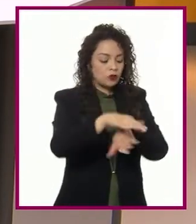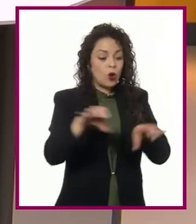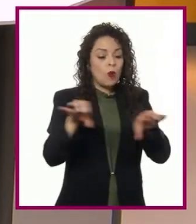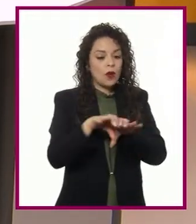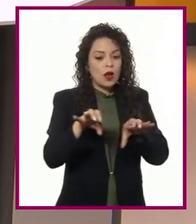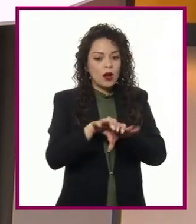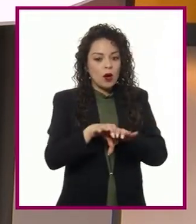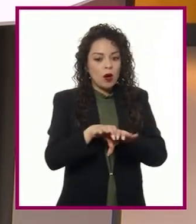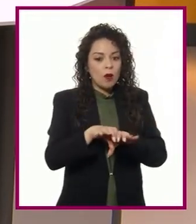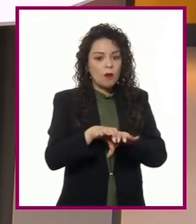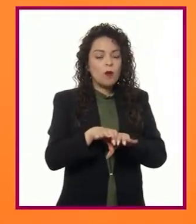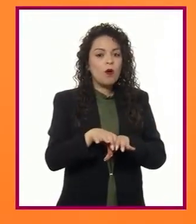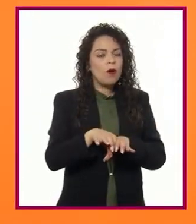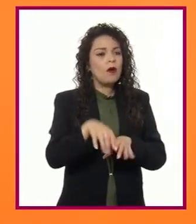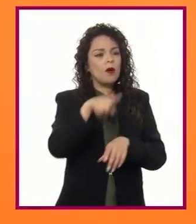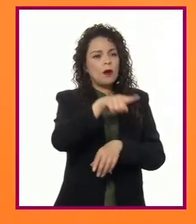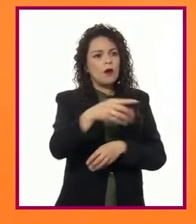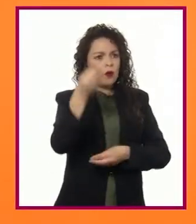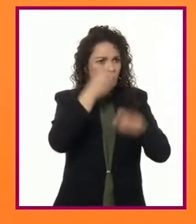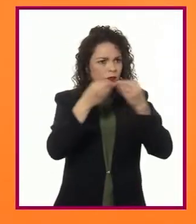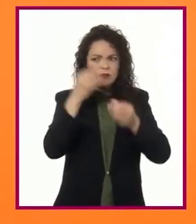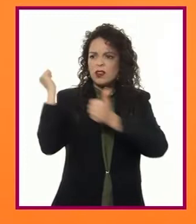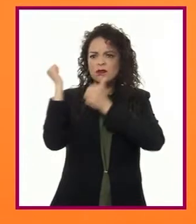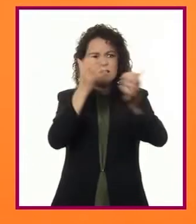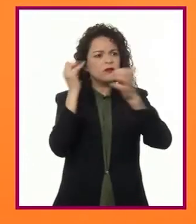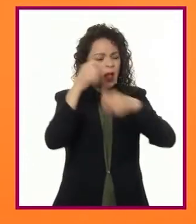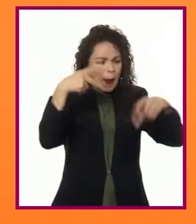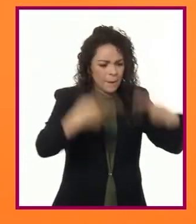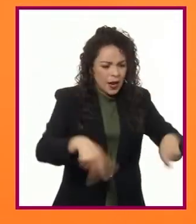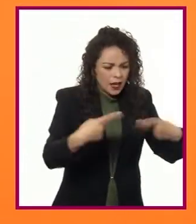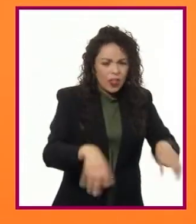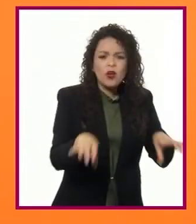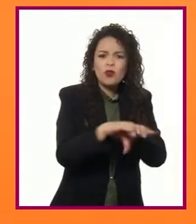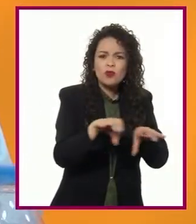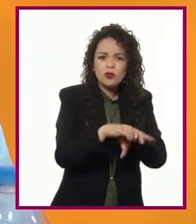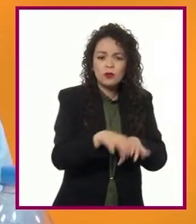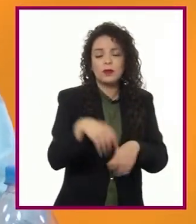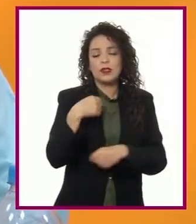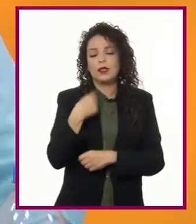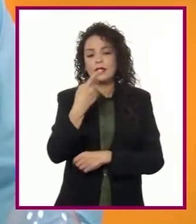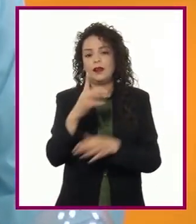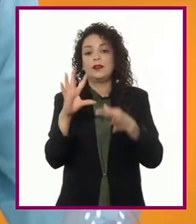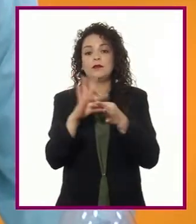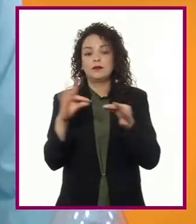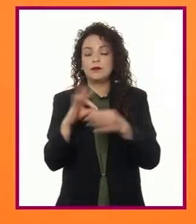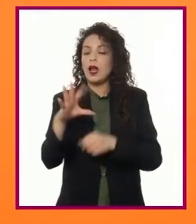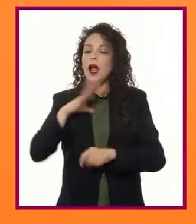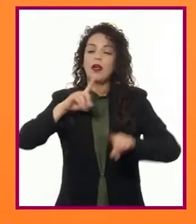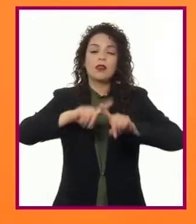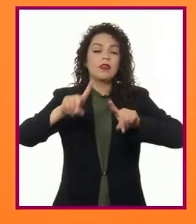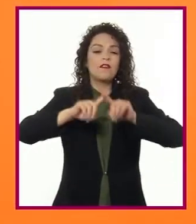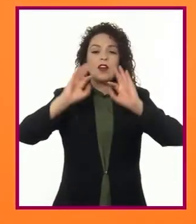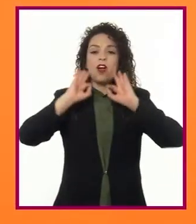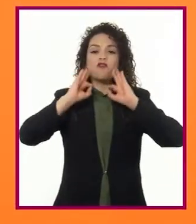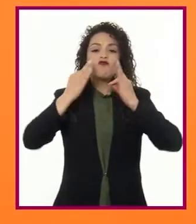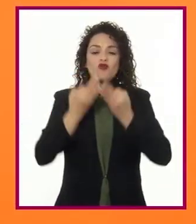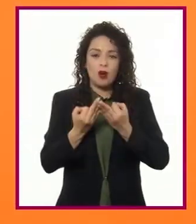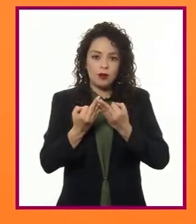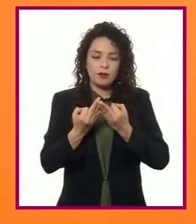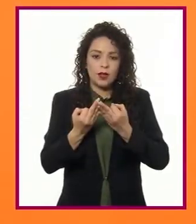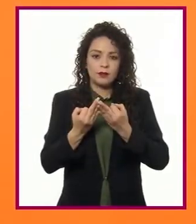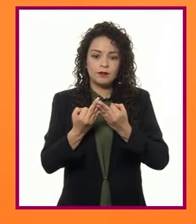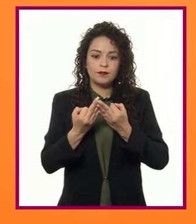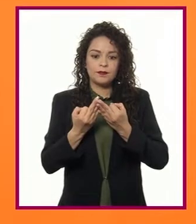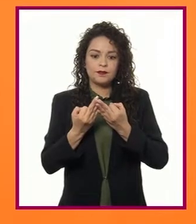los alimentos hasta el mercado. Yo les explicaba que existen muchas formas de conseguirlos. Una de las más comunes